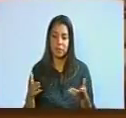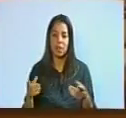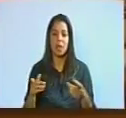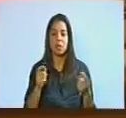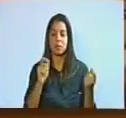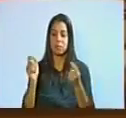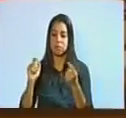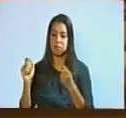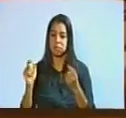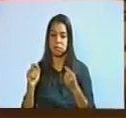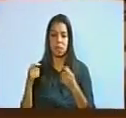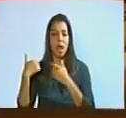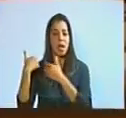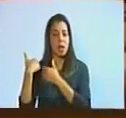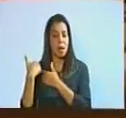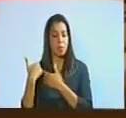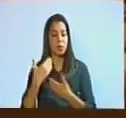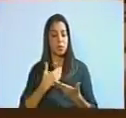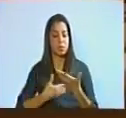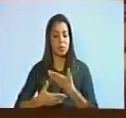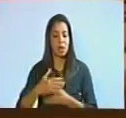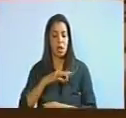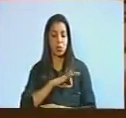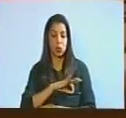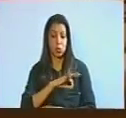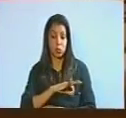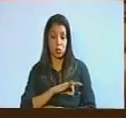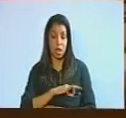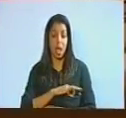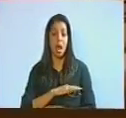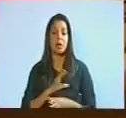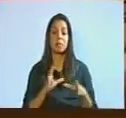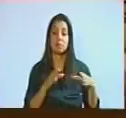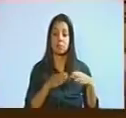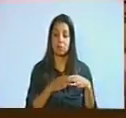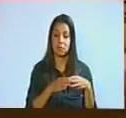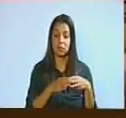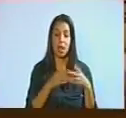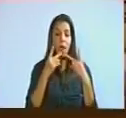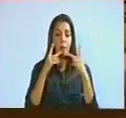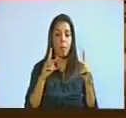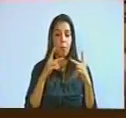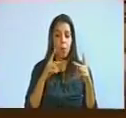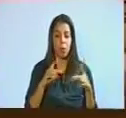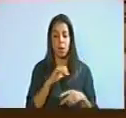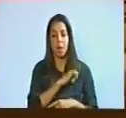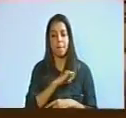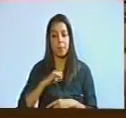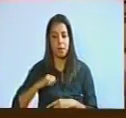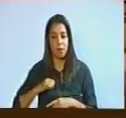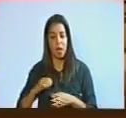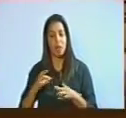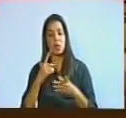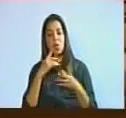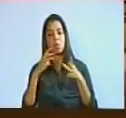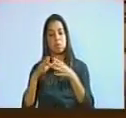la corresponsabilidad social entre los sectores público, privado, comunal y de